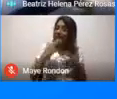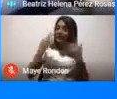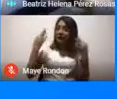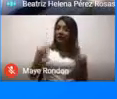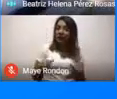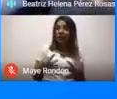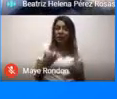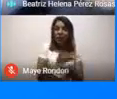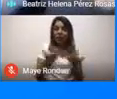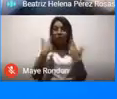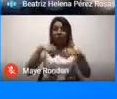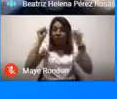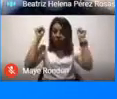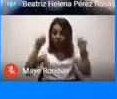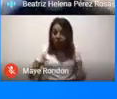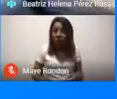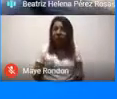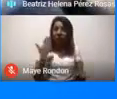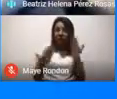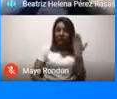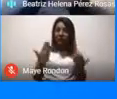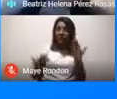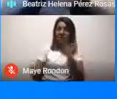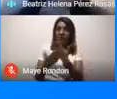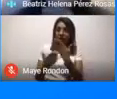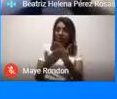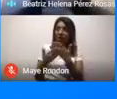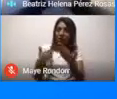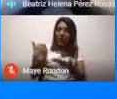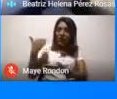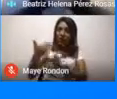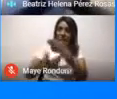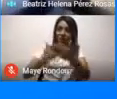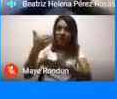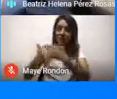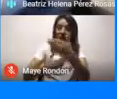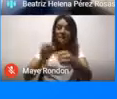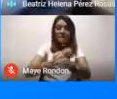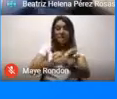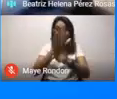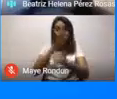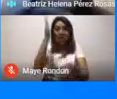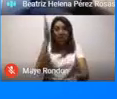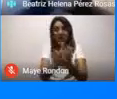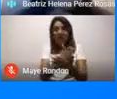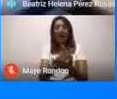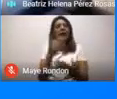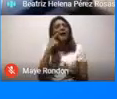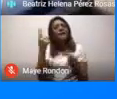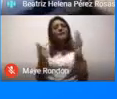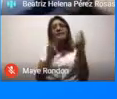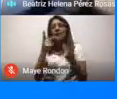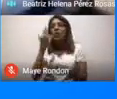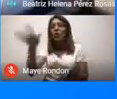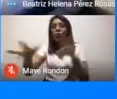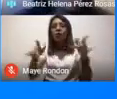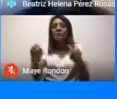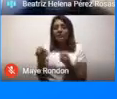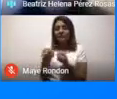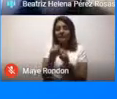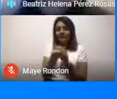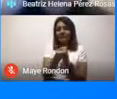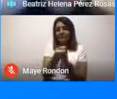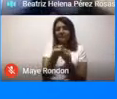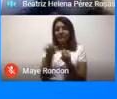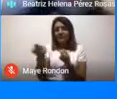las posibilidades, de acuerdo como nos lo va dando un poco la pandemia, nos va a llevar a visitar lugares más cercanos, a